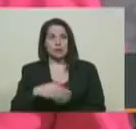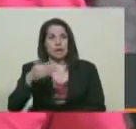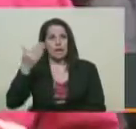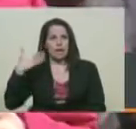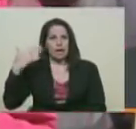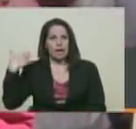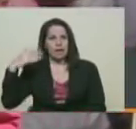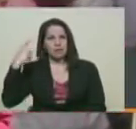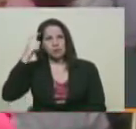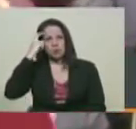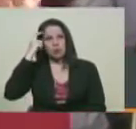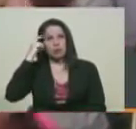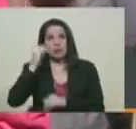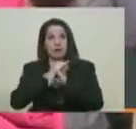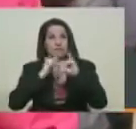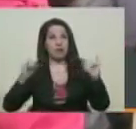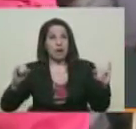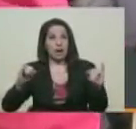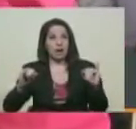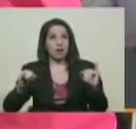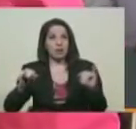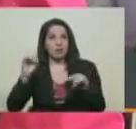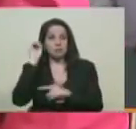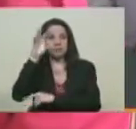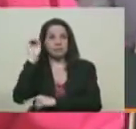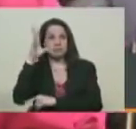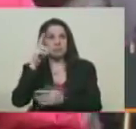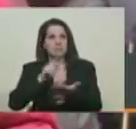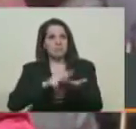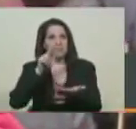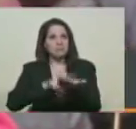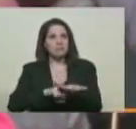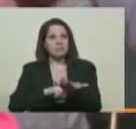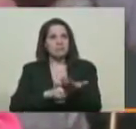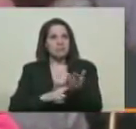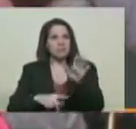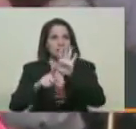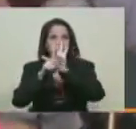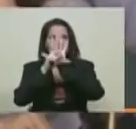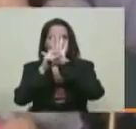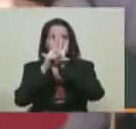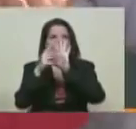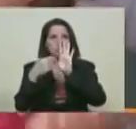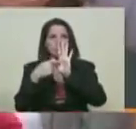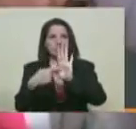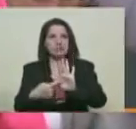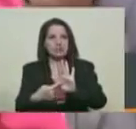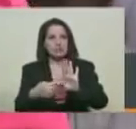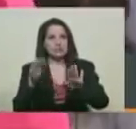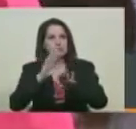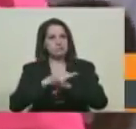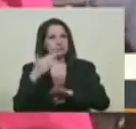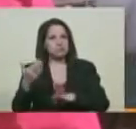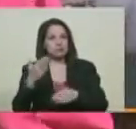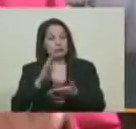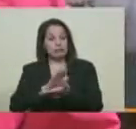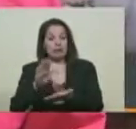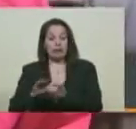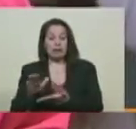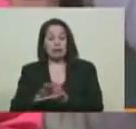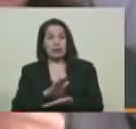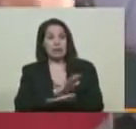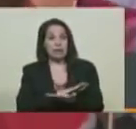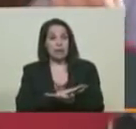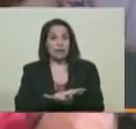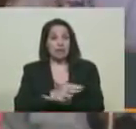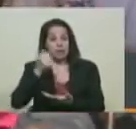terminamos nosotros sesiones aprobando las leyes que usted presentó ante la Asamblea Nacional Constituyente, por la tranquilidad del pueblo de Venezuela, por la